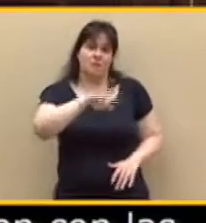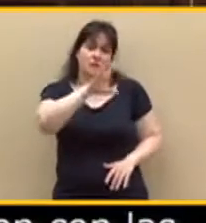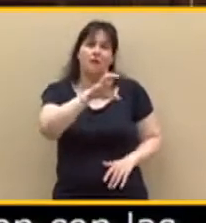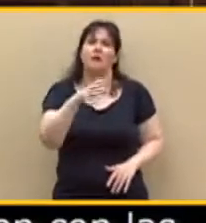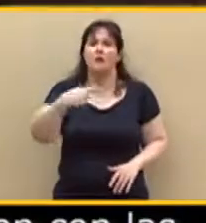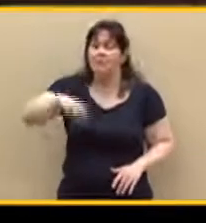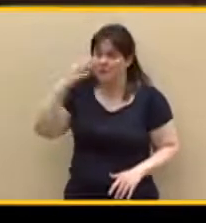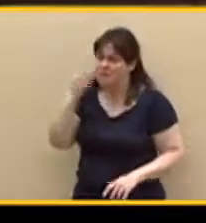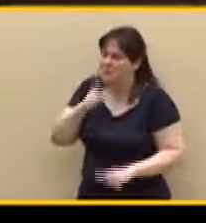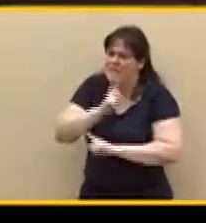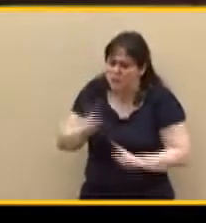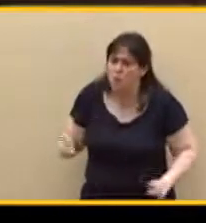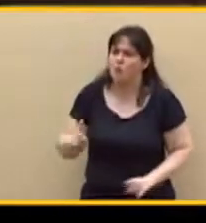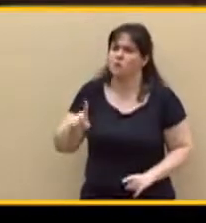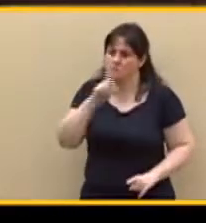silencio, señorías.